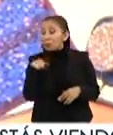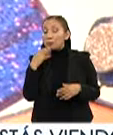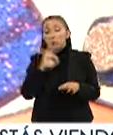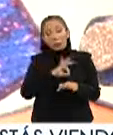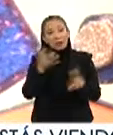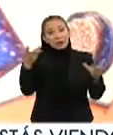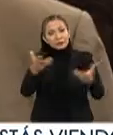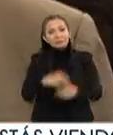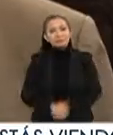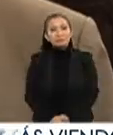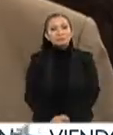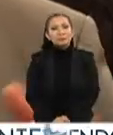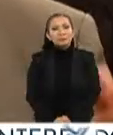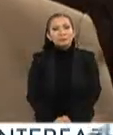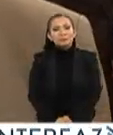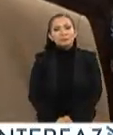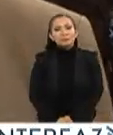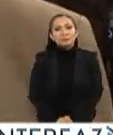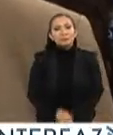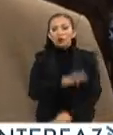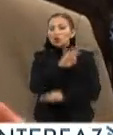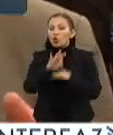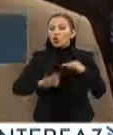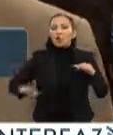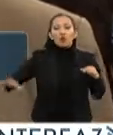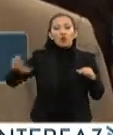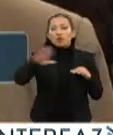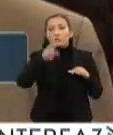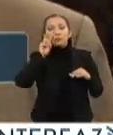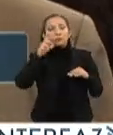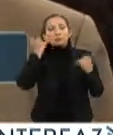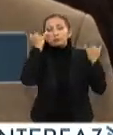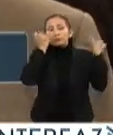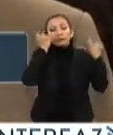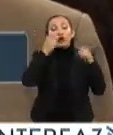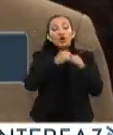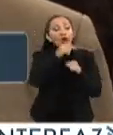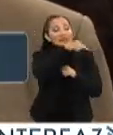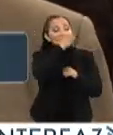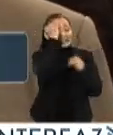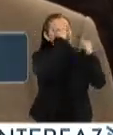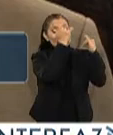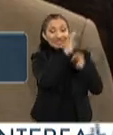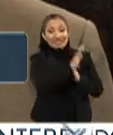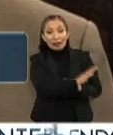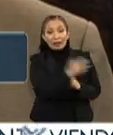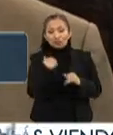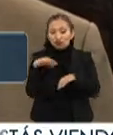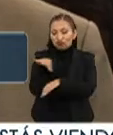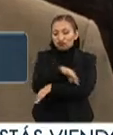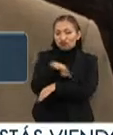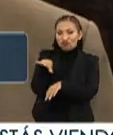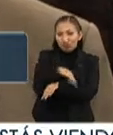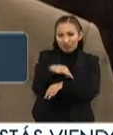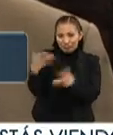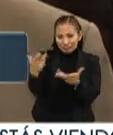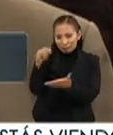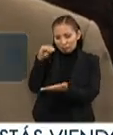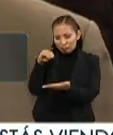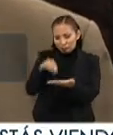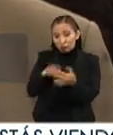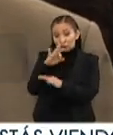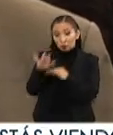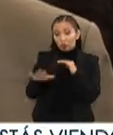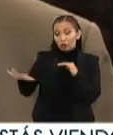que son capaces de hacer. Todo esto se ha creado en base a ideas y a diseños,